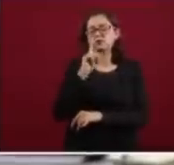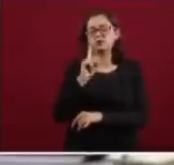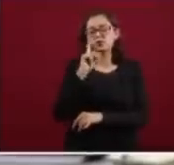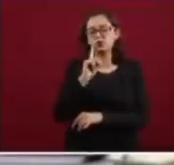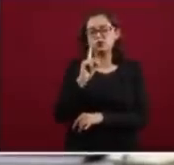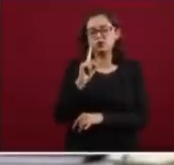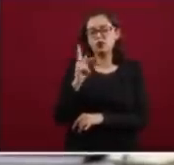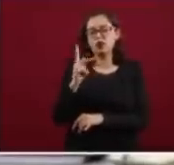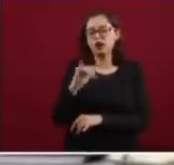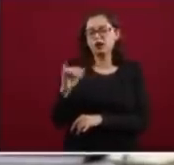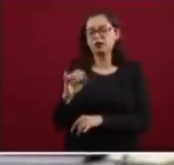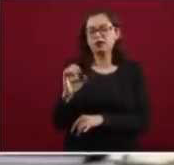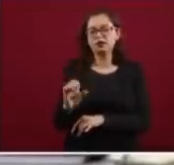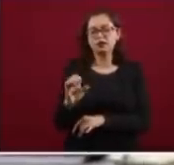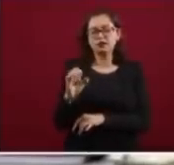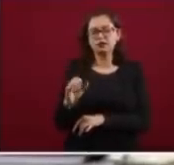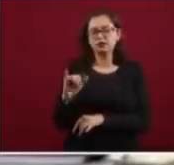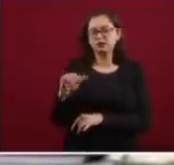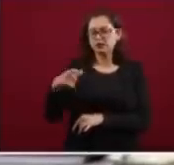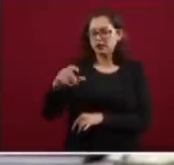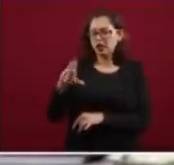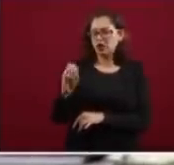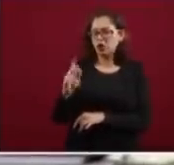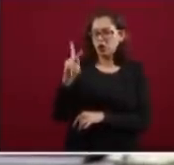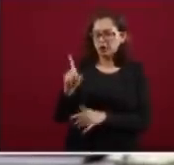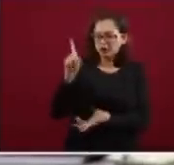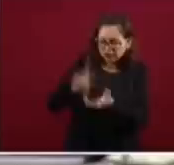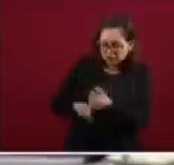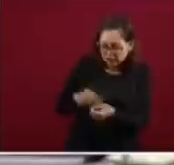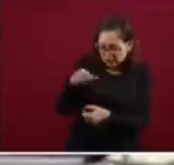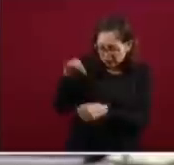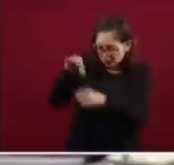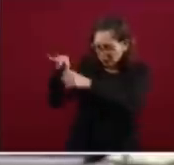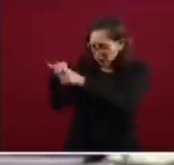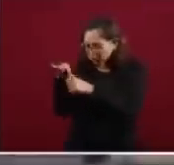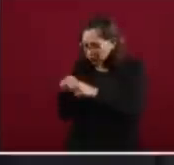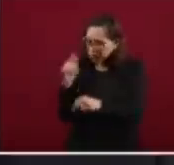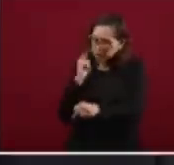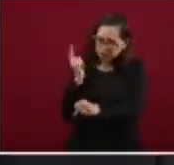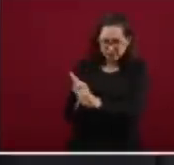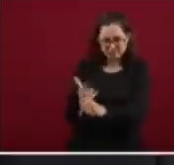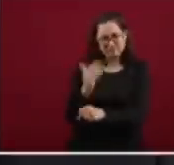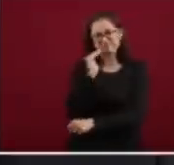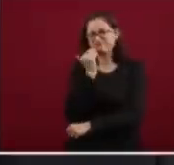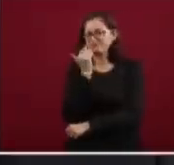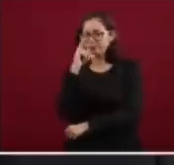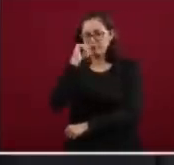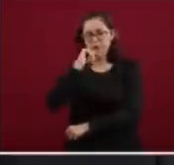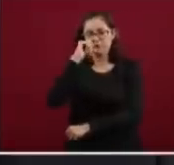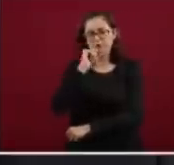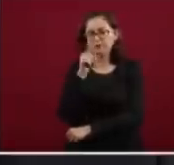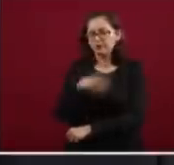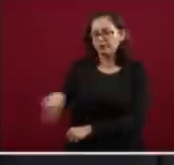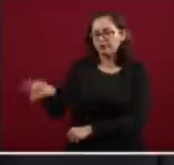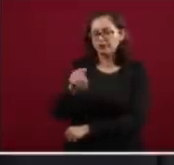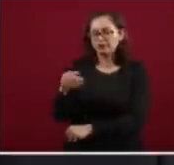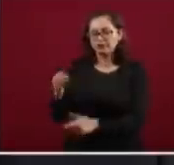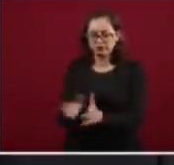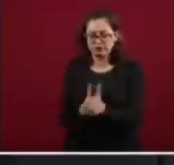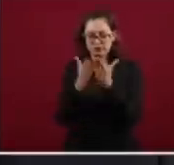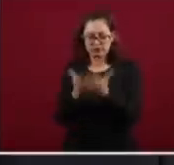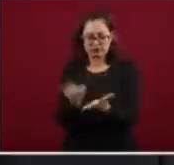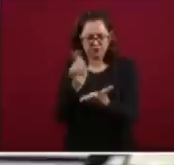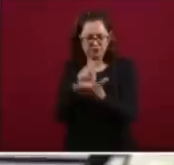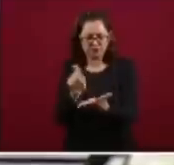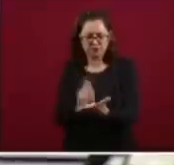justo nosotros detectamos que hubo irregularidades en la votación a los a los militantes se les entregaron acordeones no